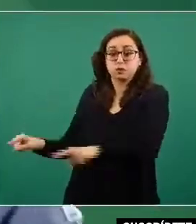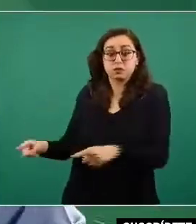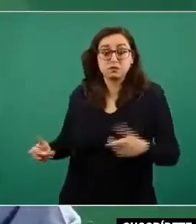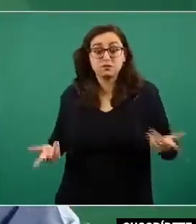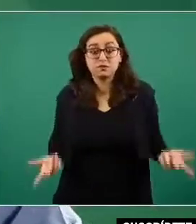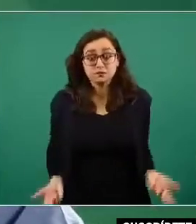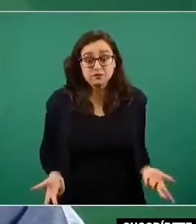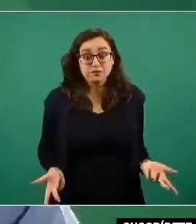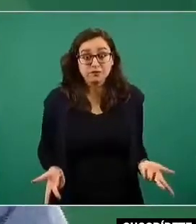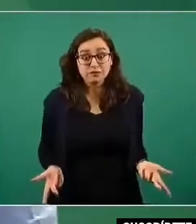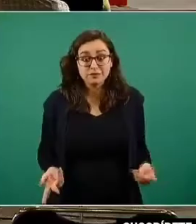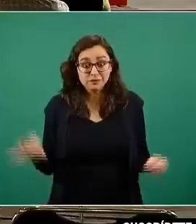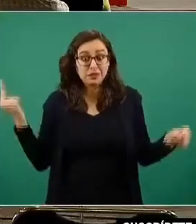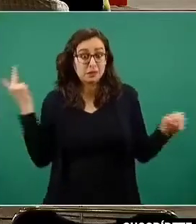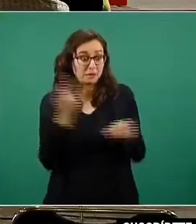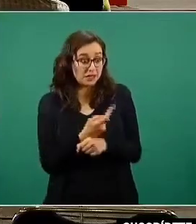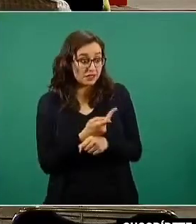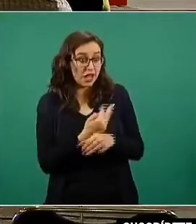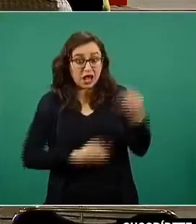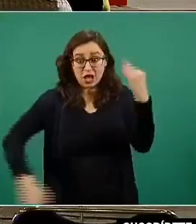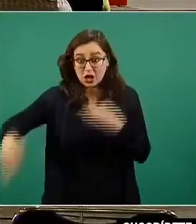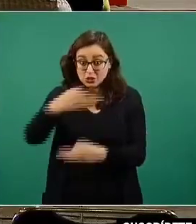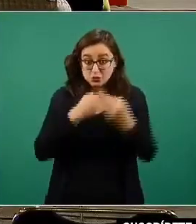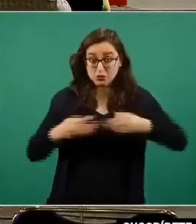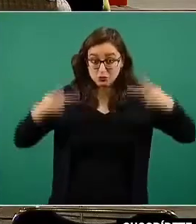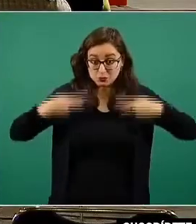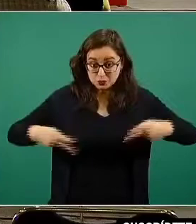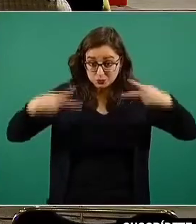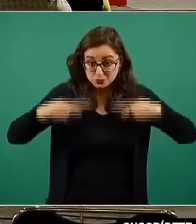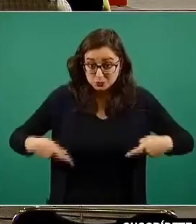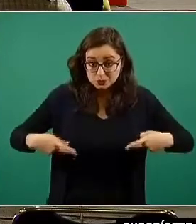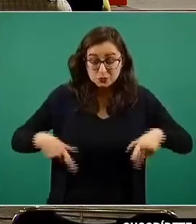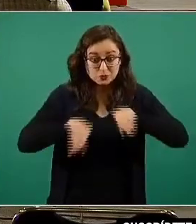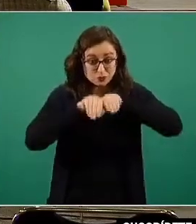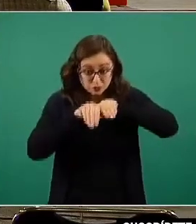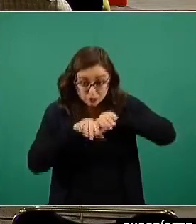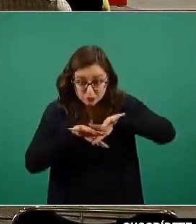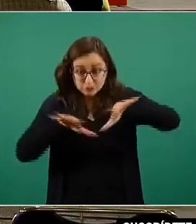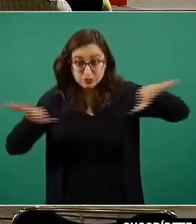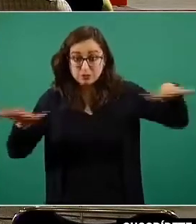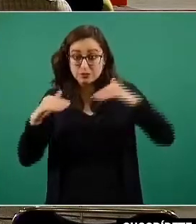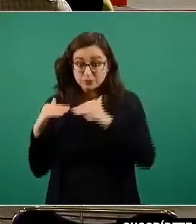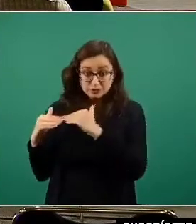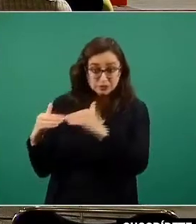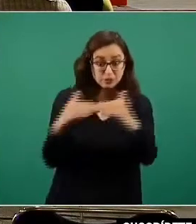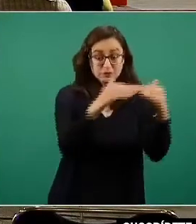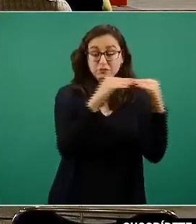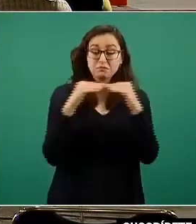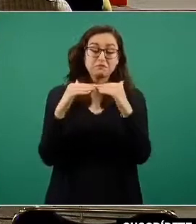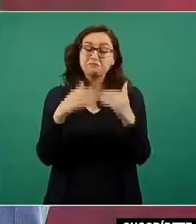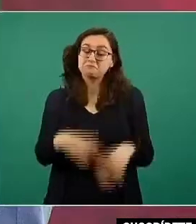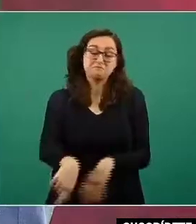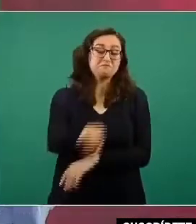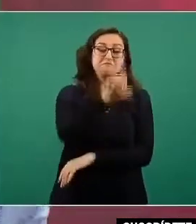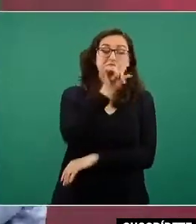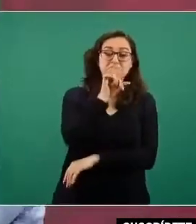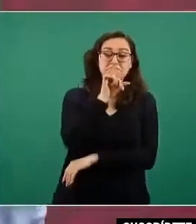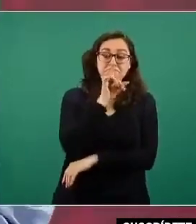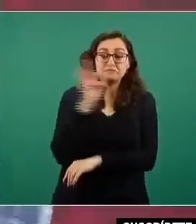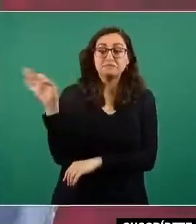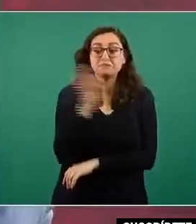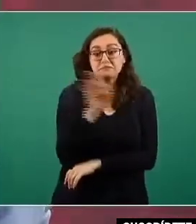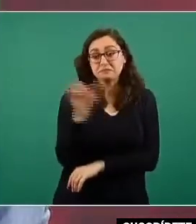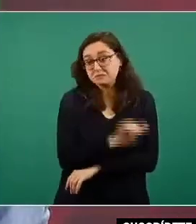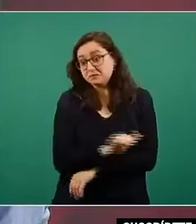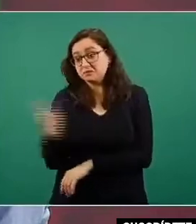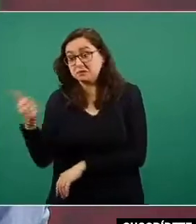objetivos científicos, posiblemente para converger en otro tipo de objetivos, no digo que ilegítimos, sencillamente cada quien